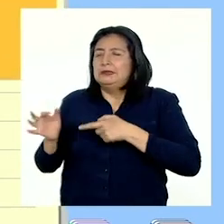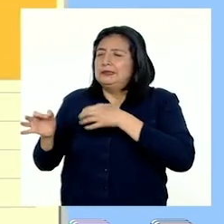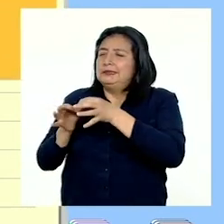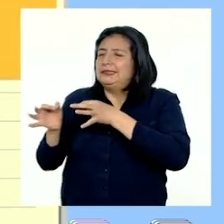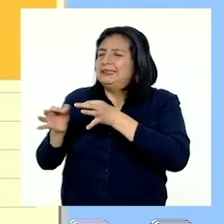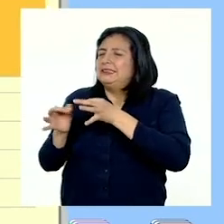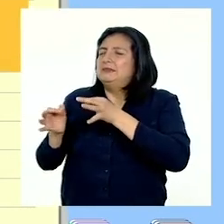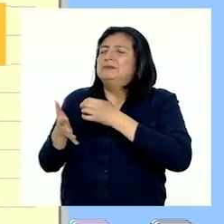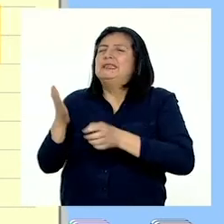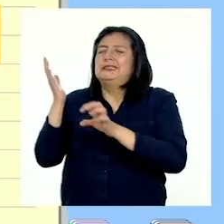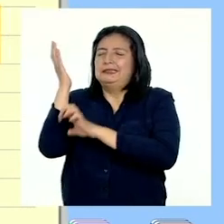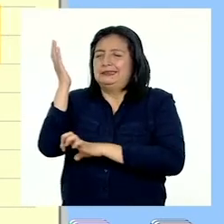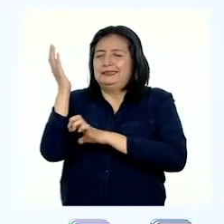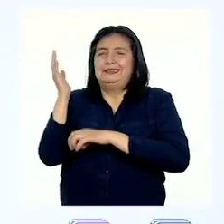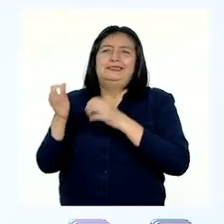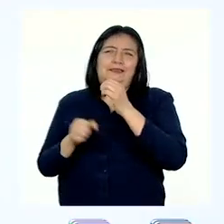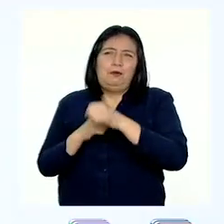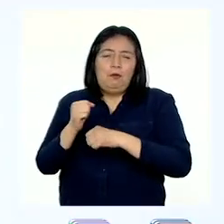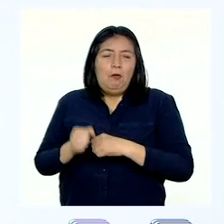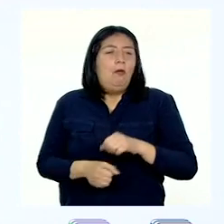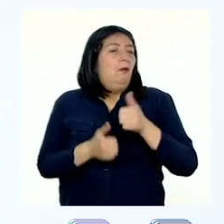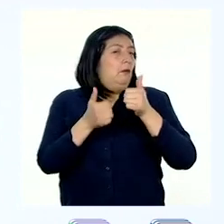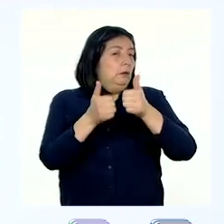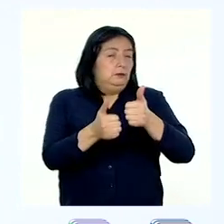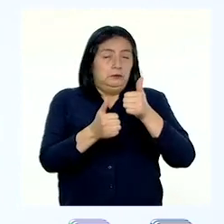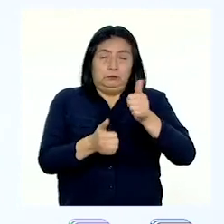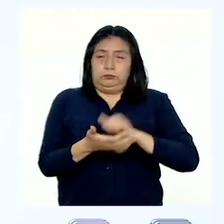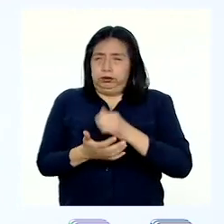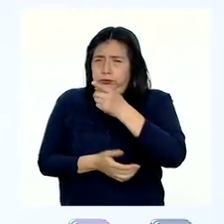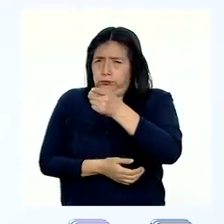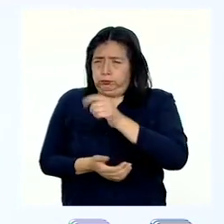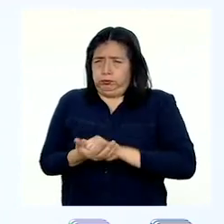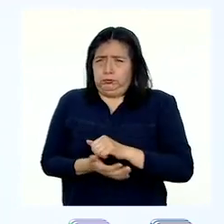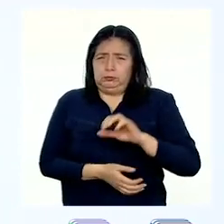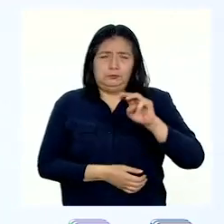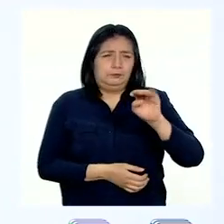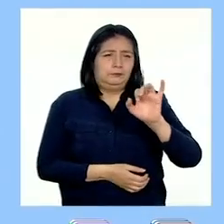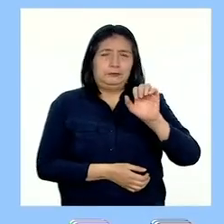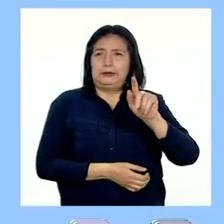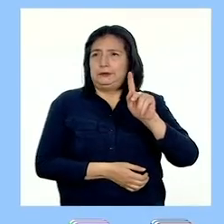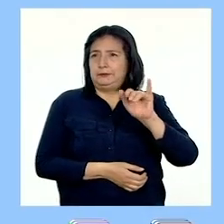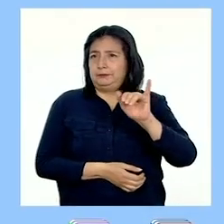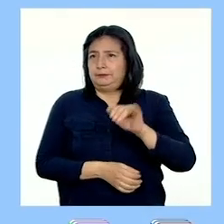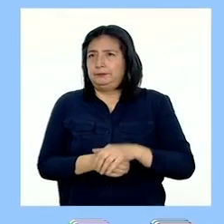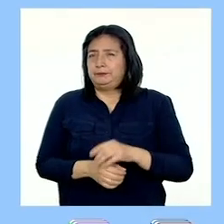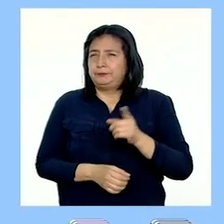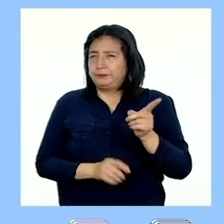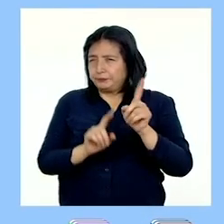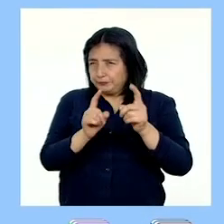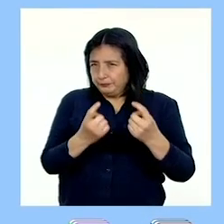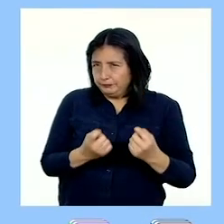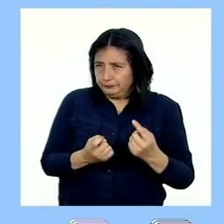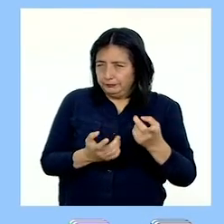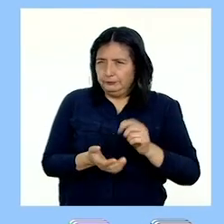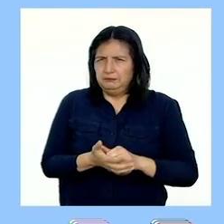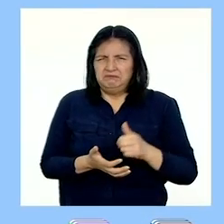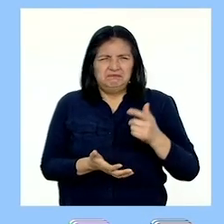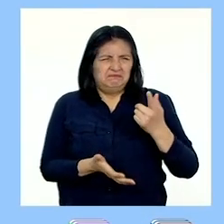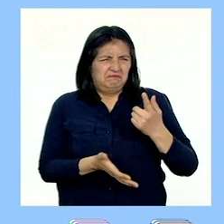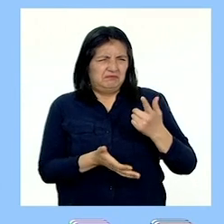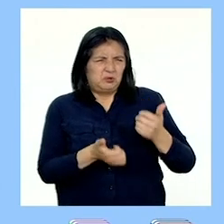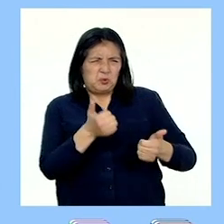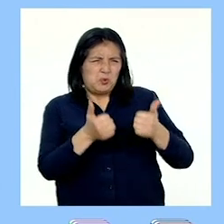la definición de las estaciones del año. Bien, y ahora tú, Malky. La pregunta,